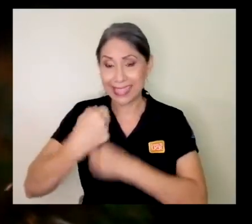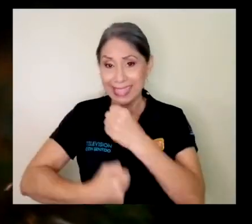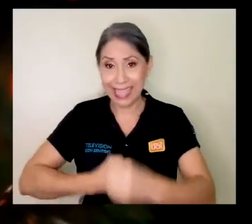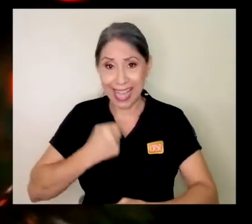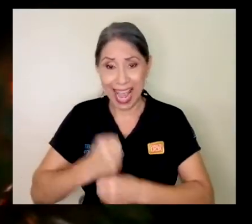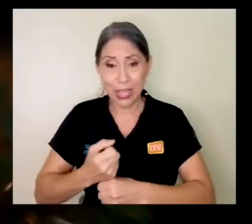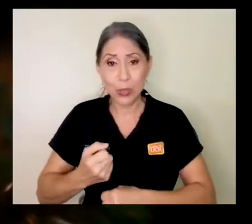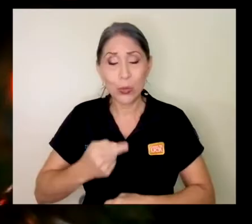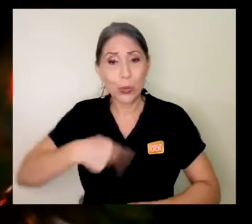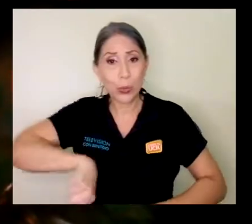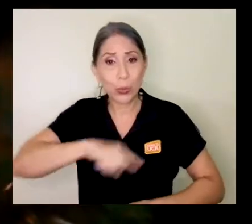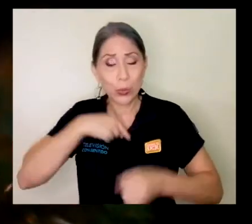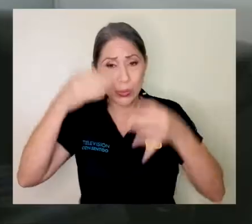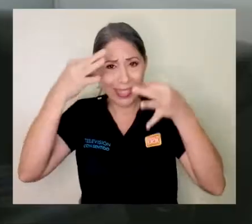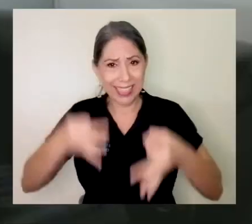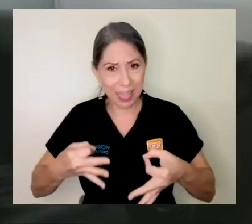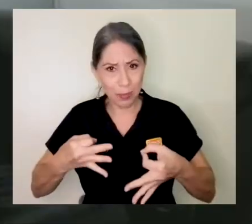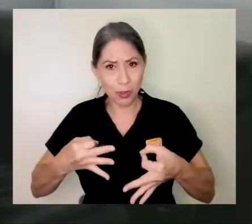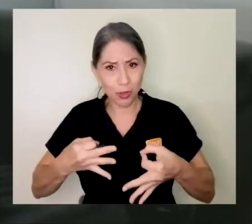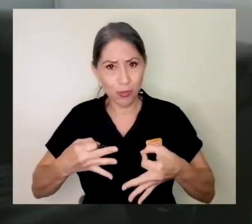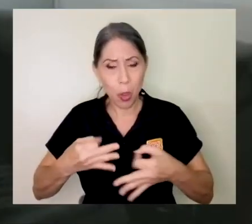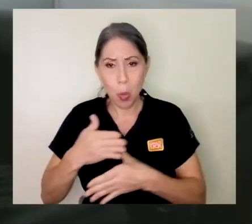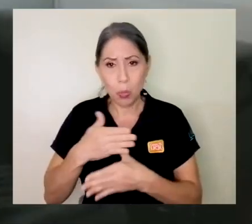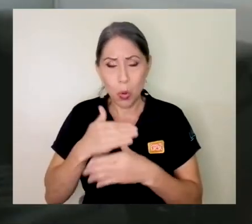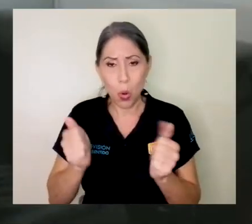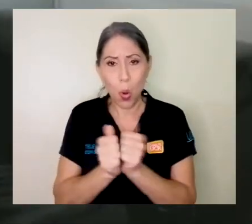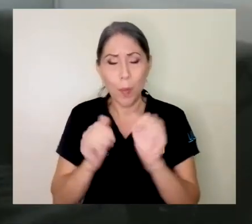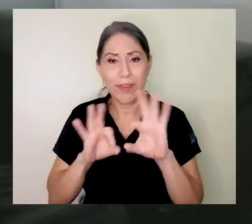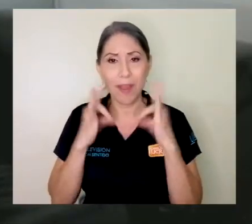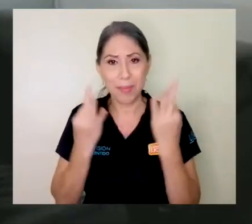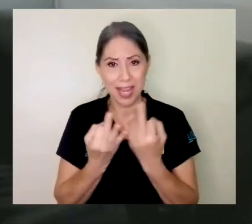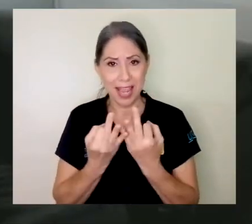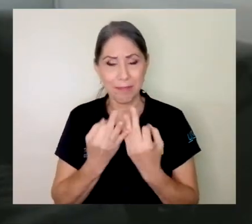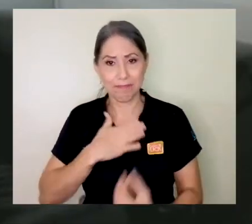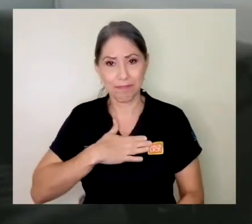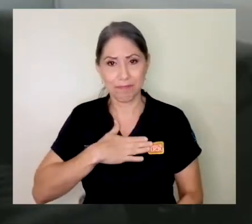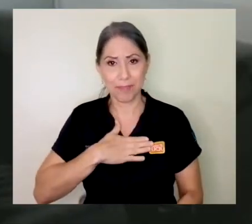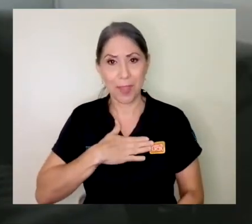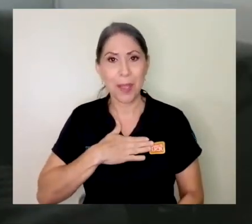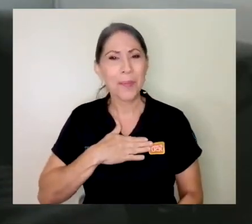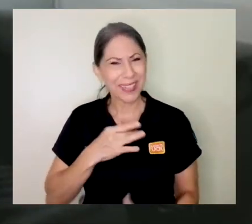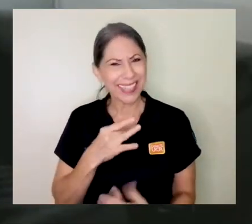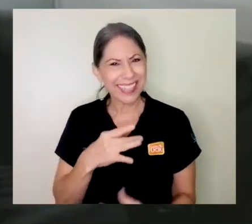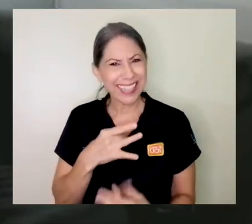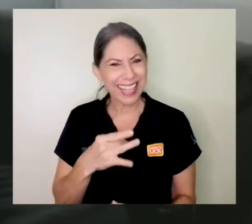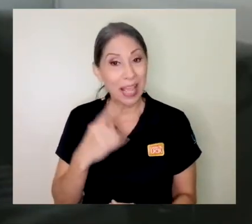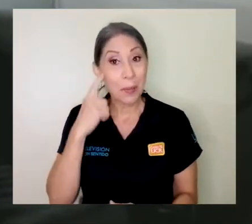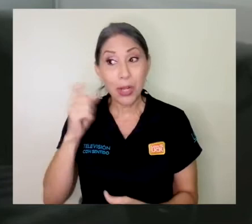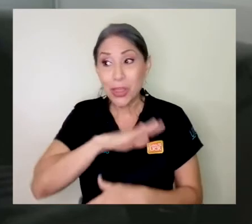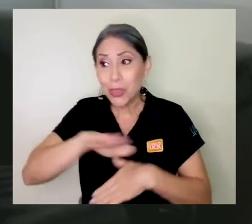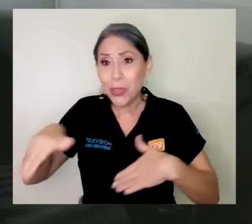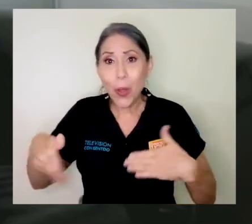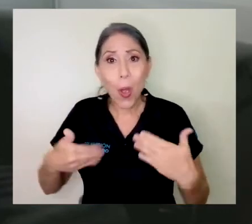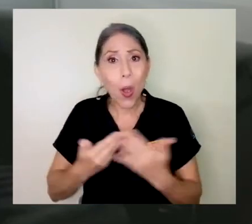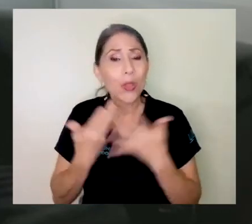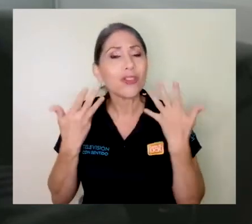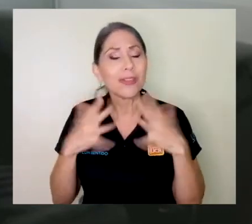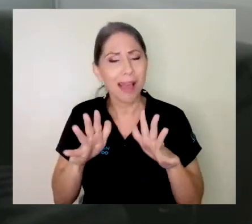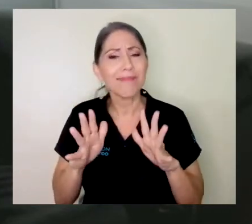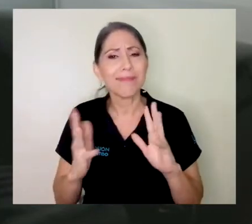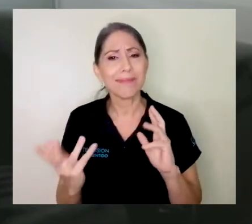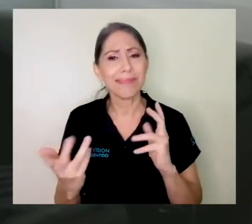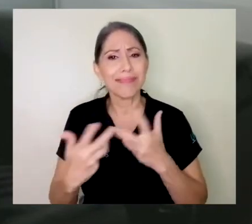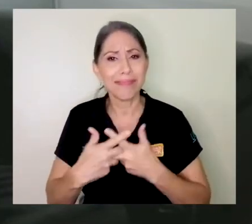Este año decidimos pasarlo con mi familia, pues curioso porque todos nos hemos adaptado, ¿verdad?, al